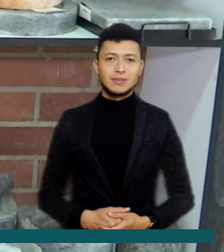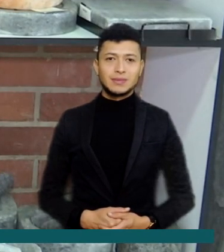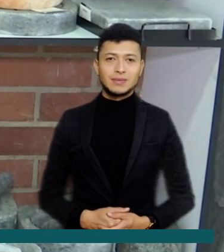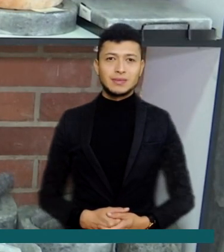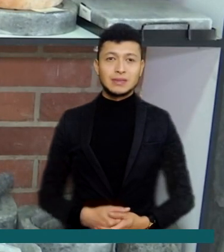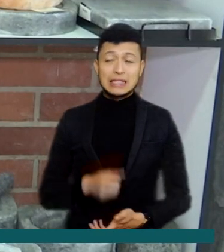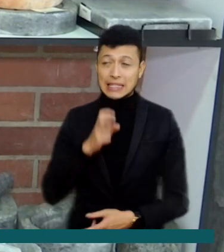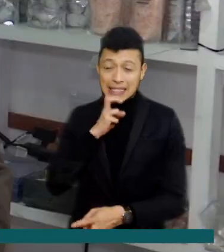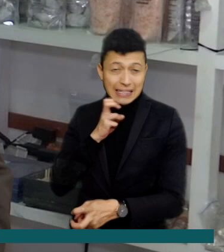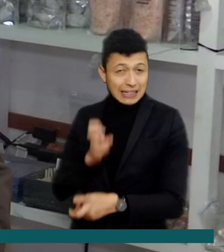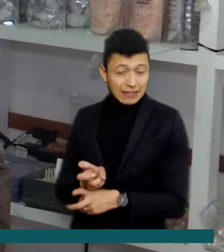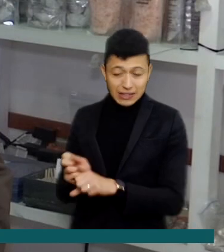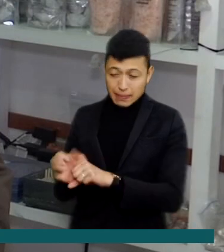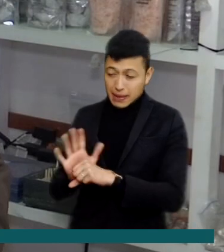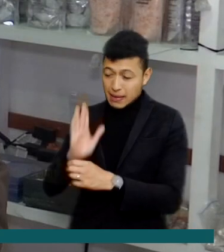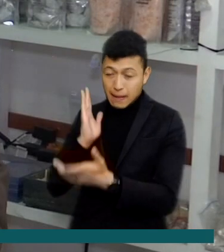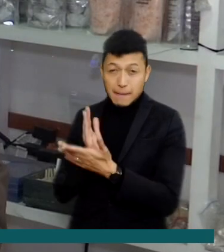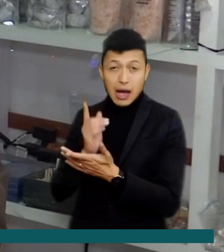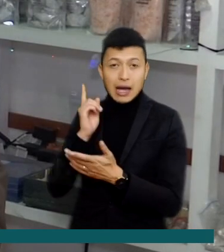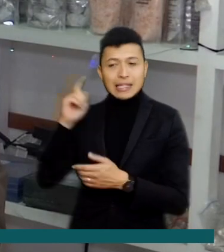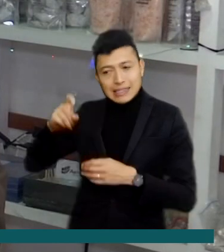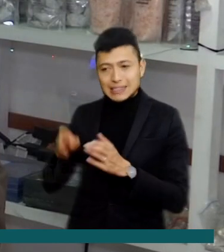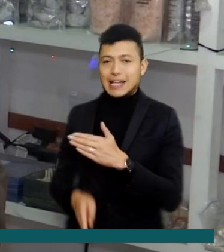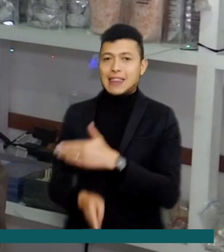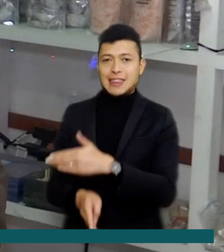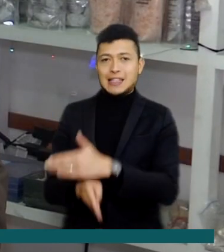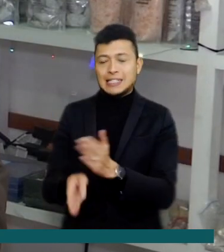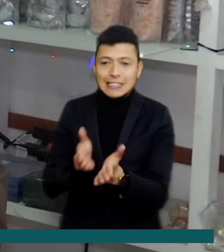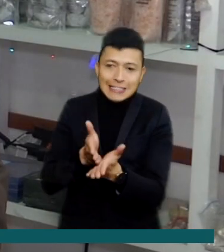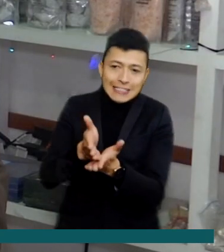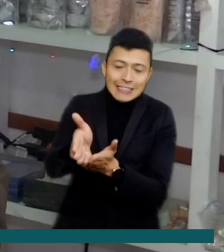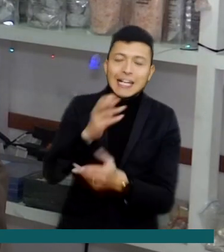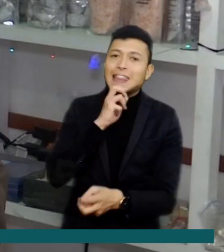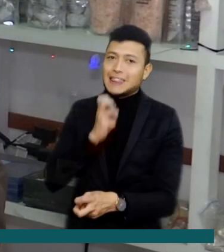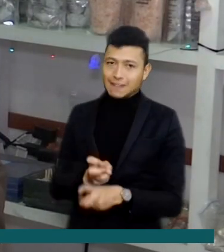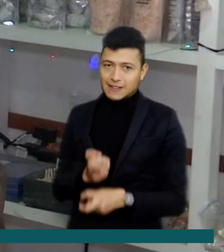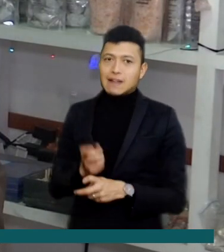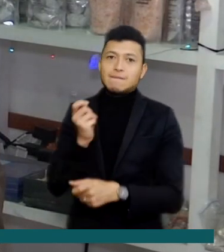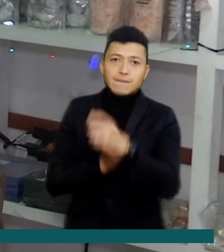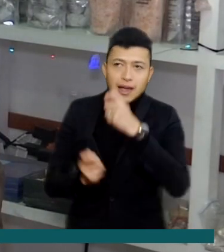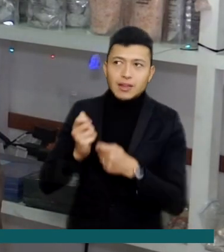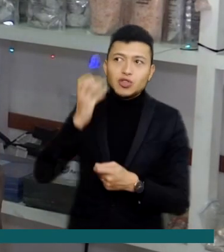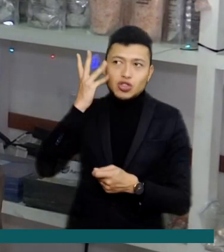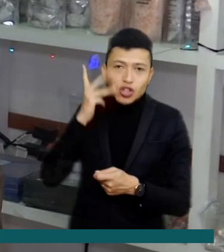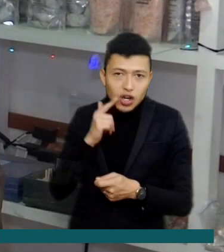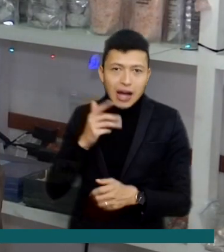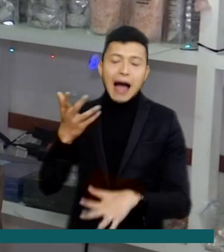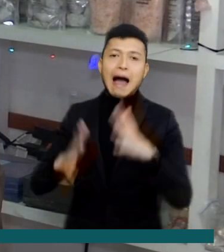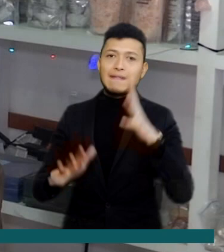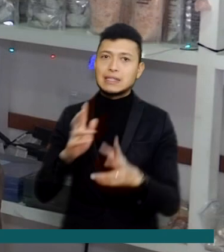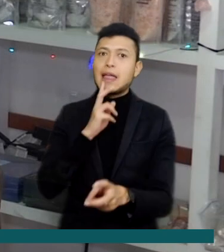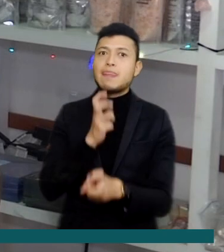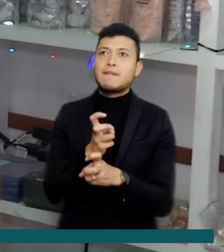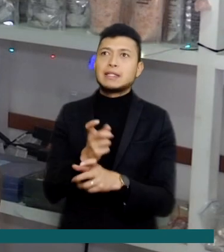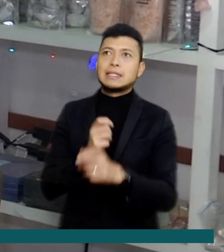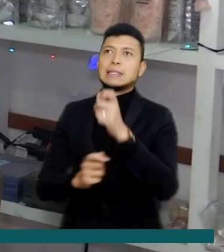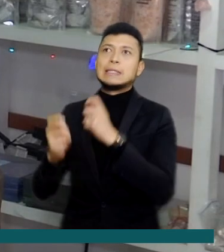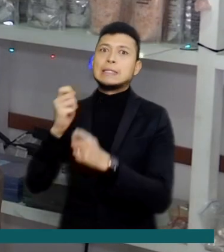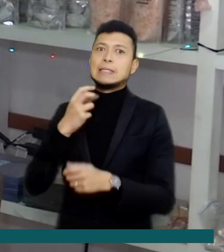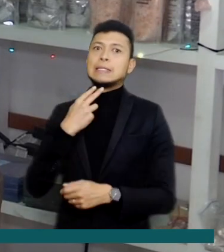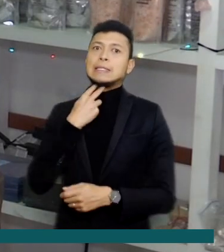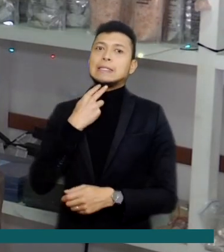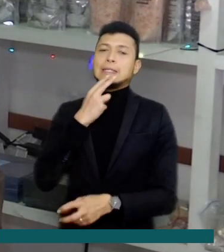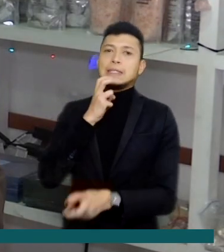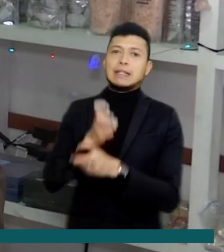Lo más difícil por pandemia ha sido sostenernos y poder seguir, digamos que las ventas día a día a veces se ponen un poco